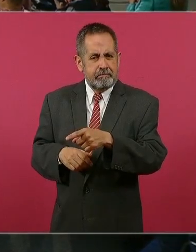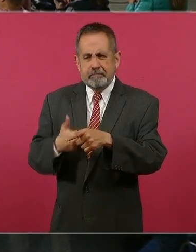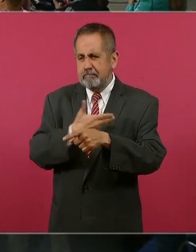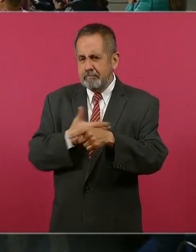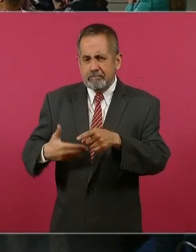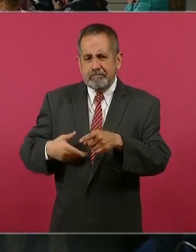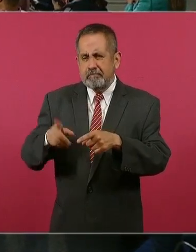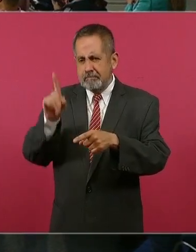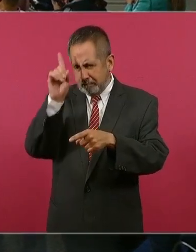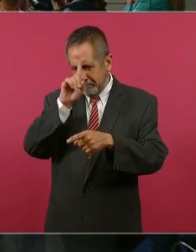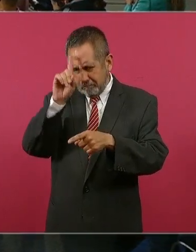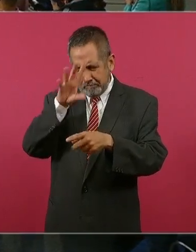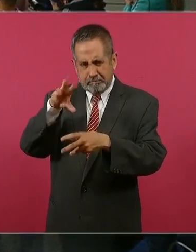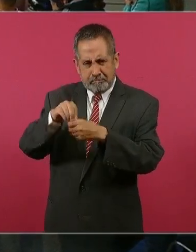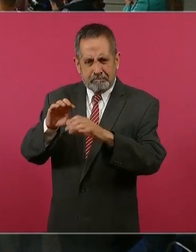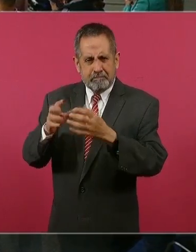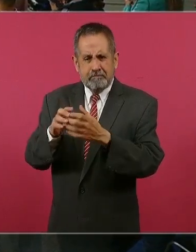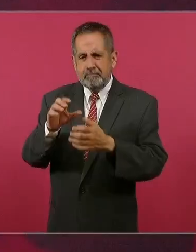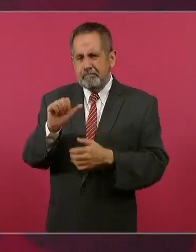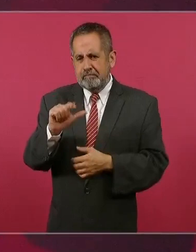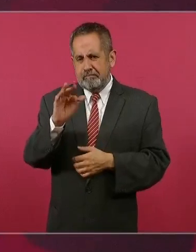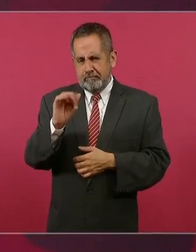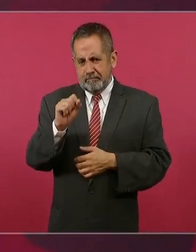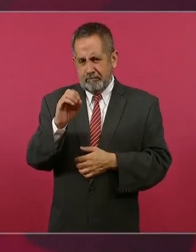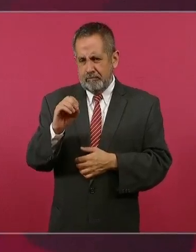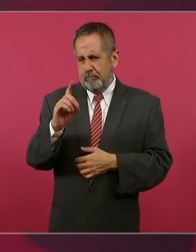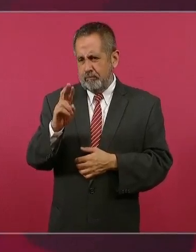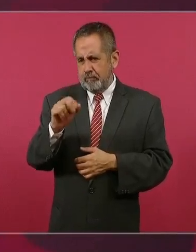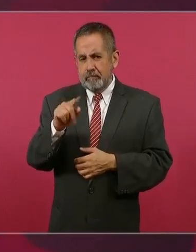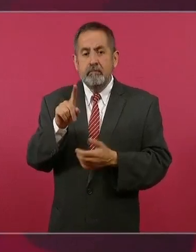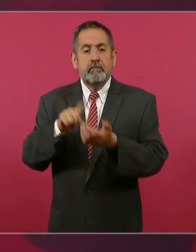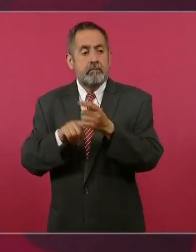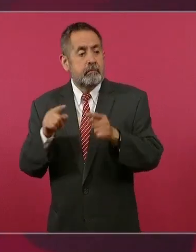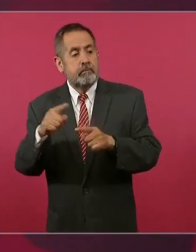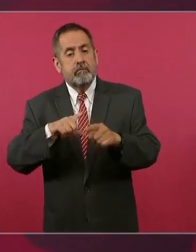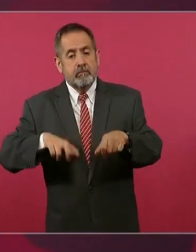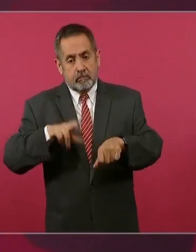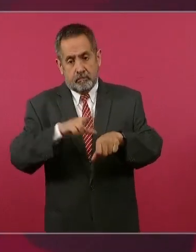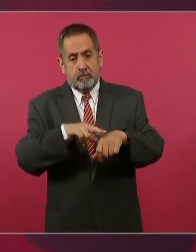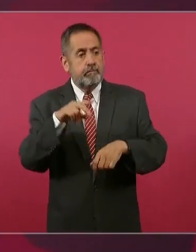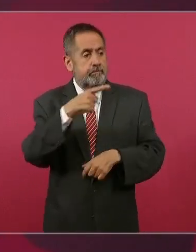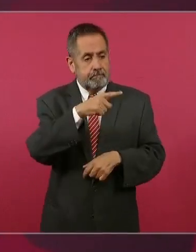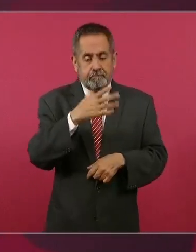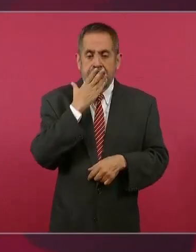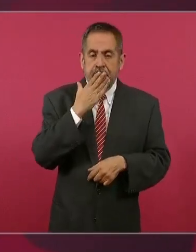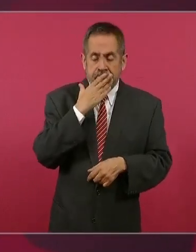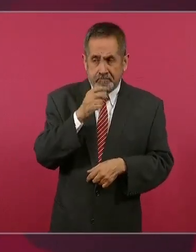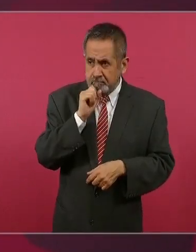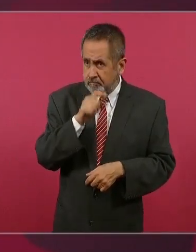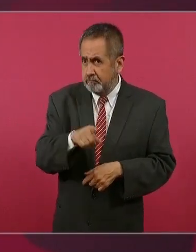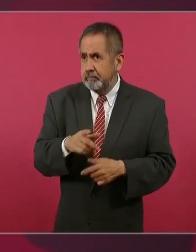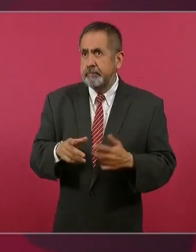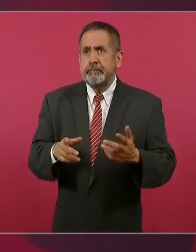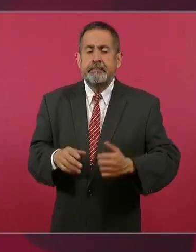presidente del Consejo, Alfonso Durazo, que al mismo tiempo es gobernador de Sonora,